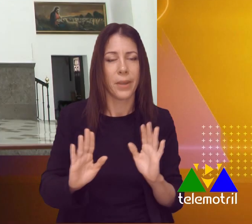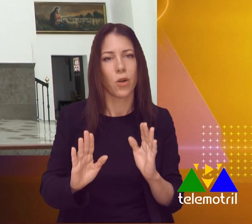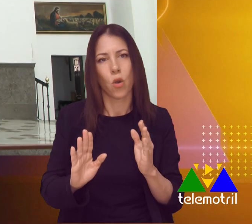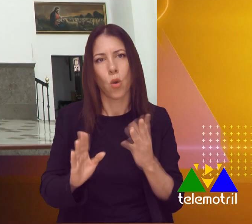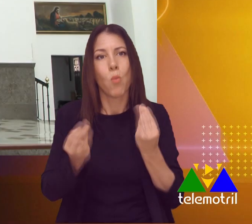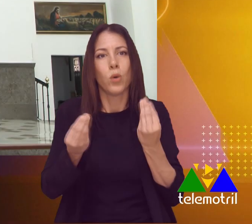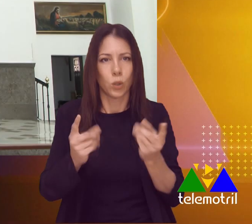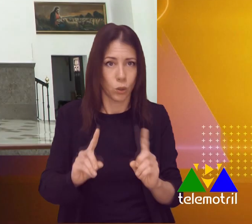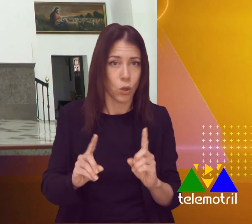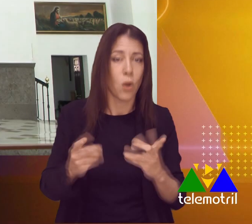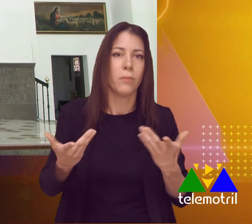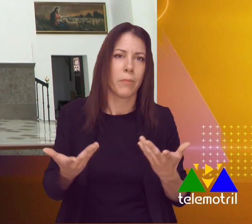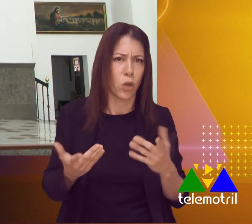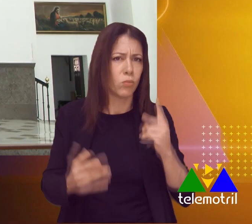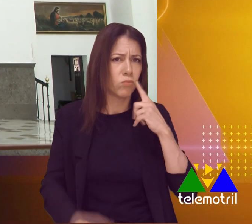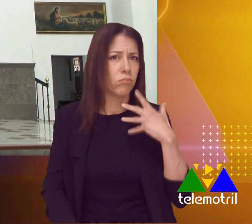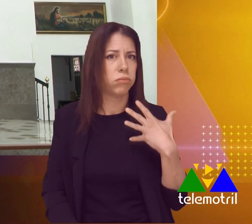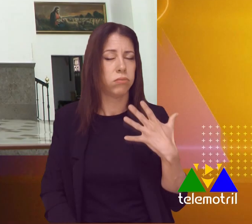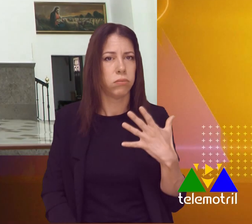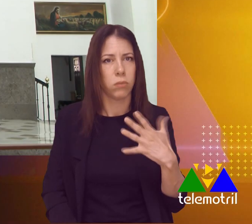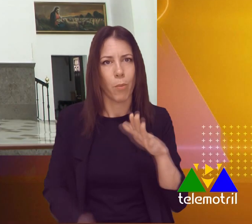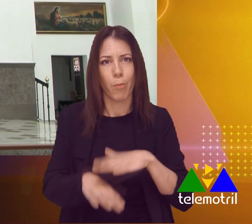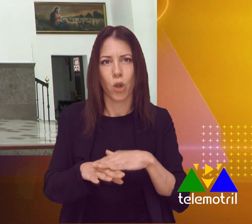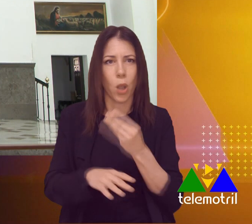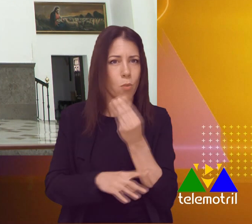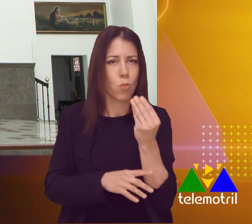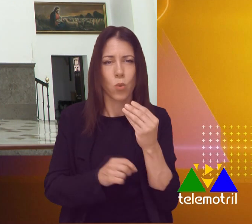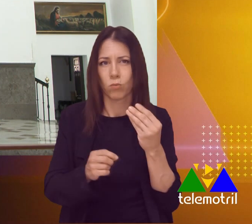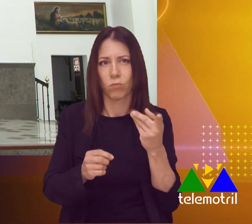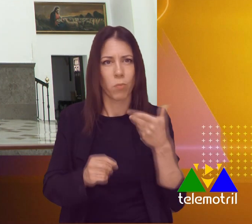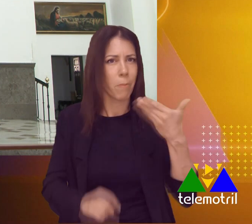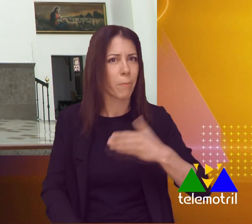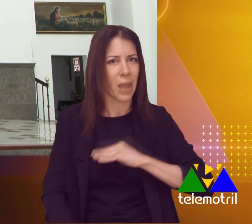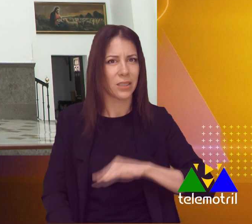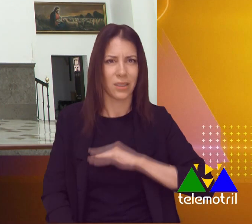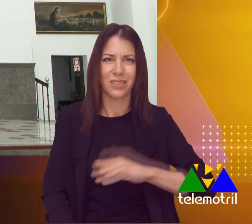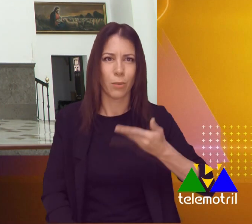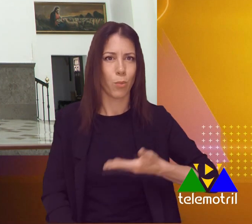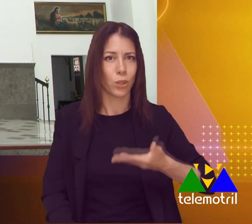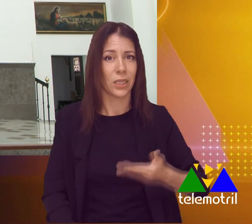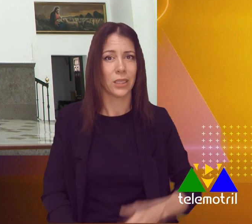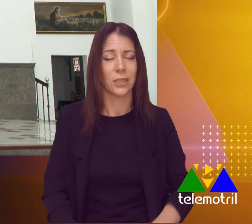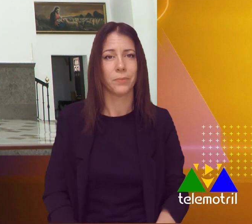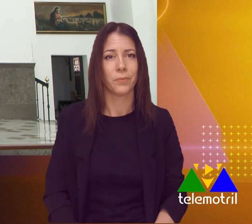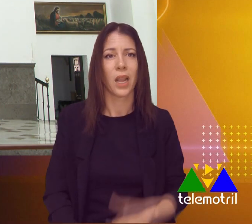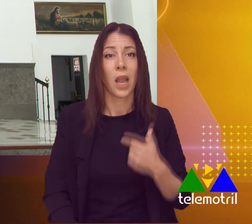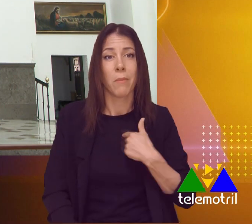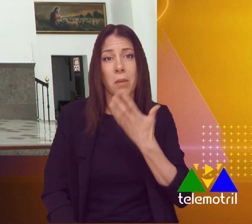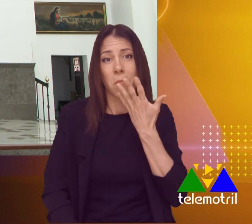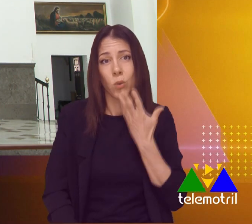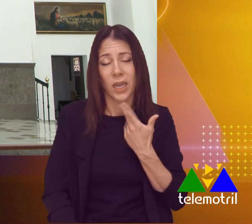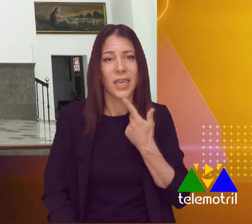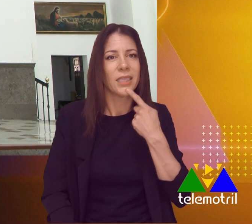que es grandísimo, es decir, que debió tener un volumen bastante importante. Yo me gustaría